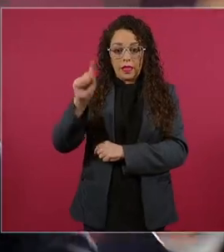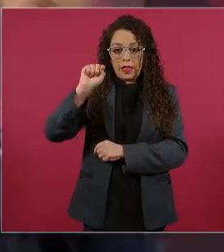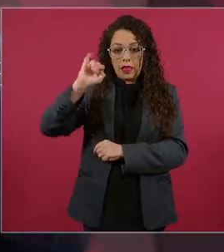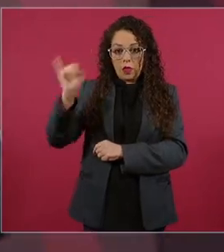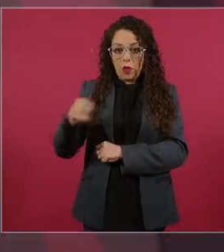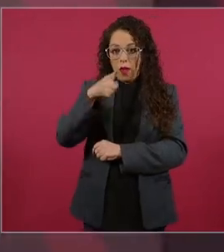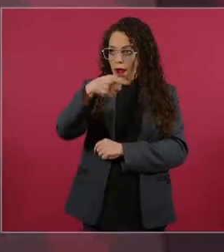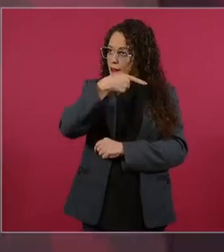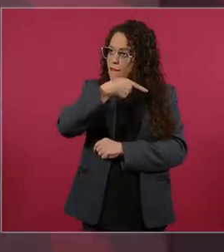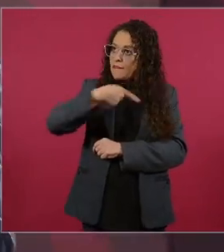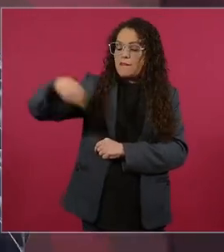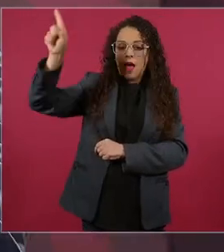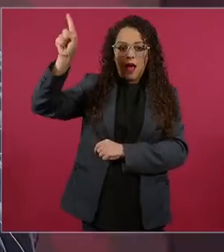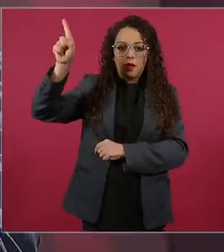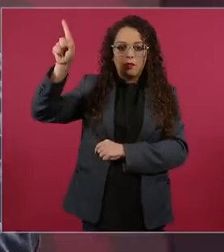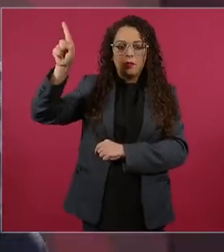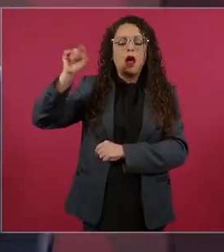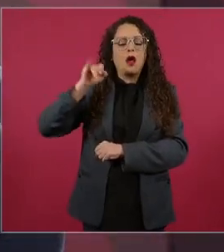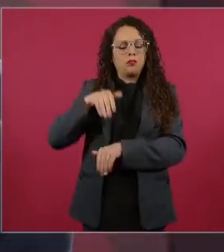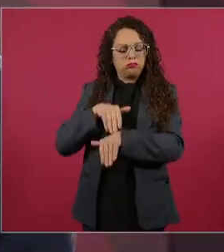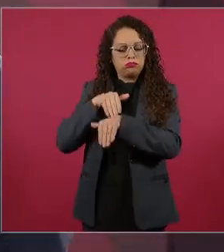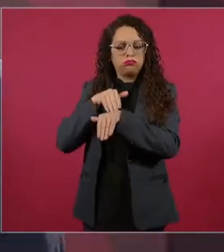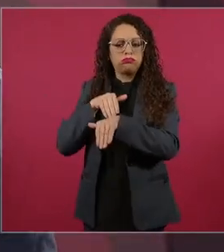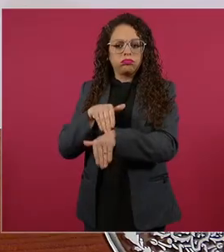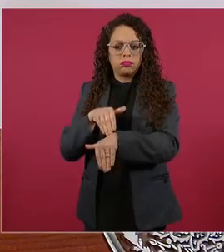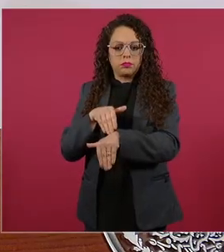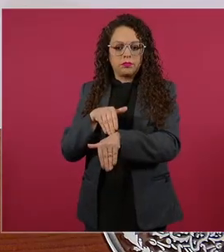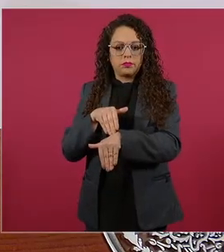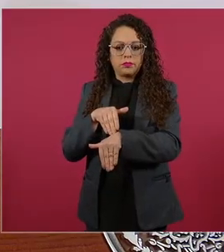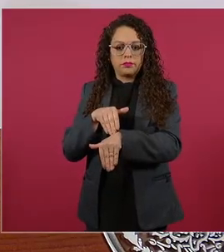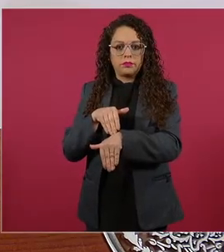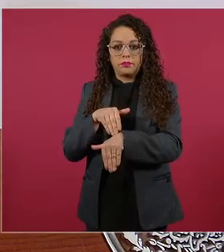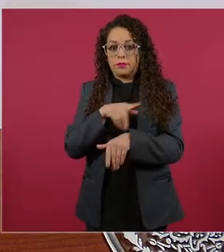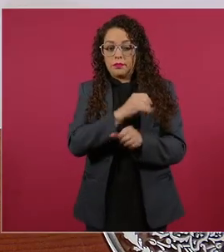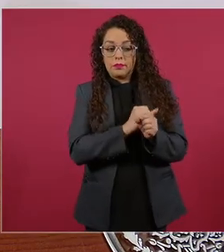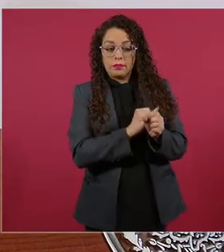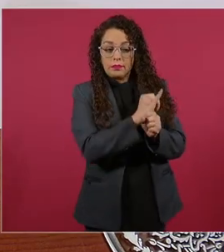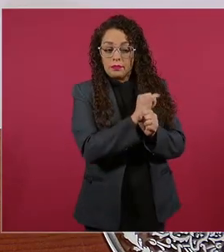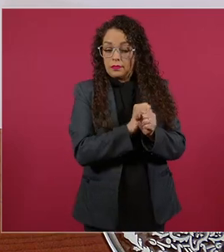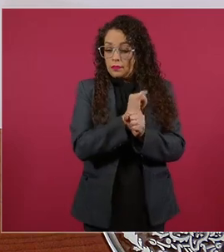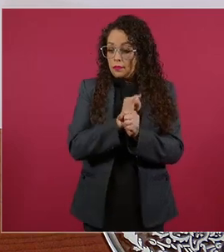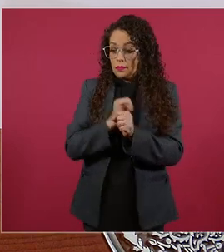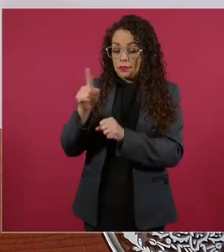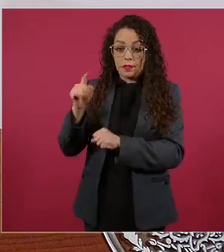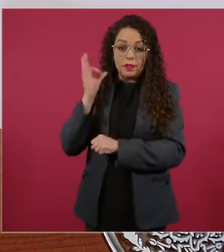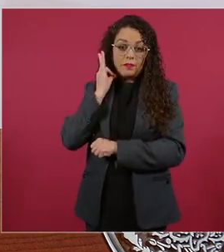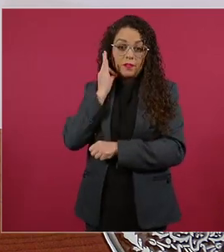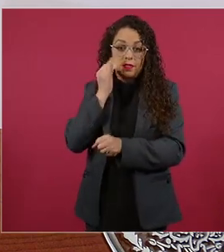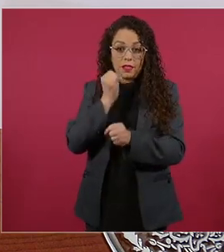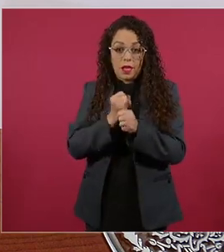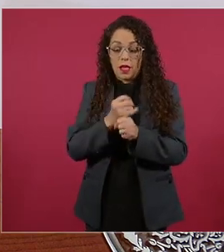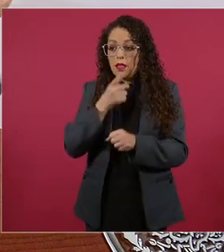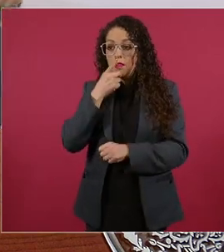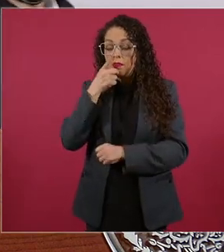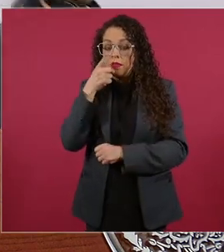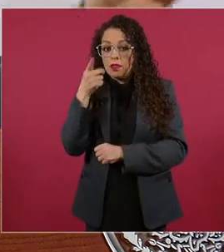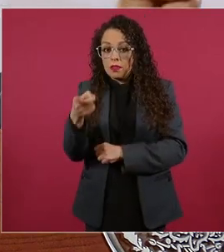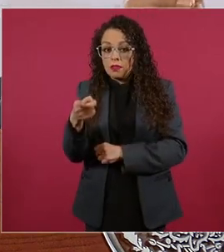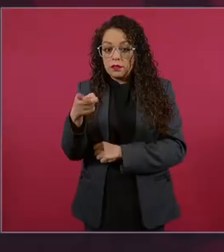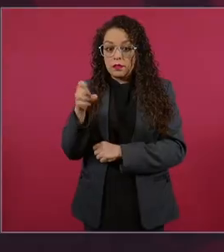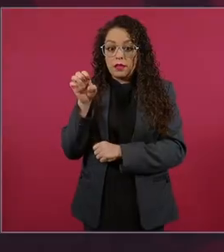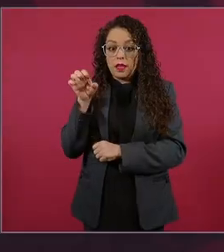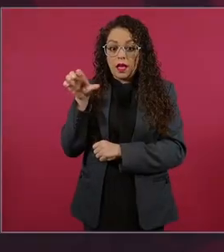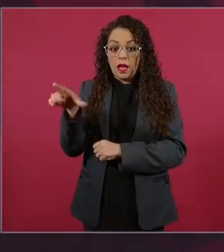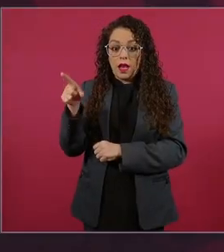él, según la investigación de la fiscalía, rescata